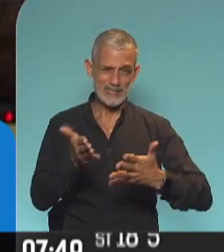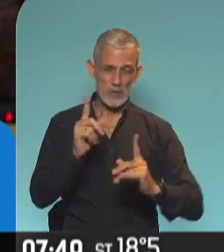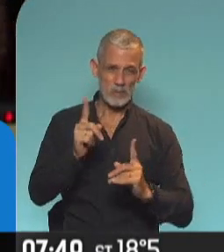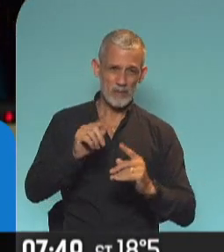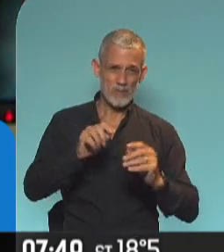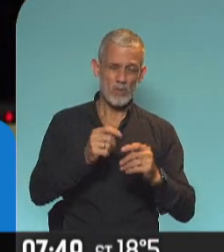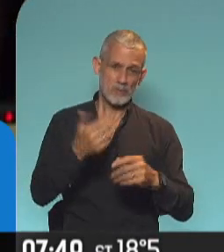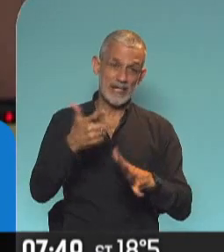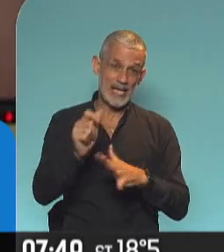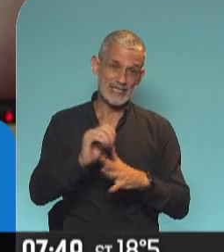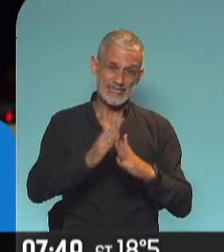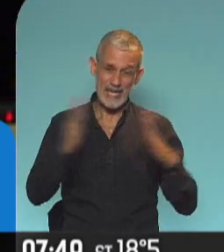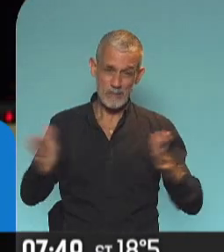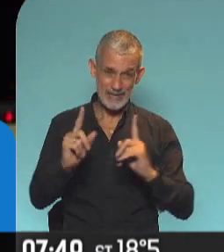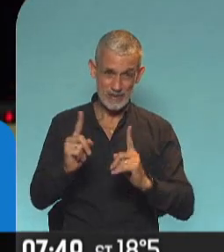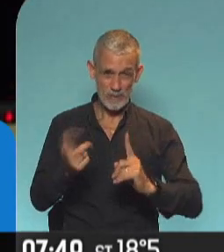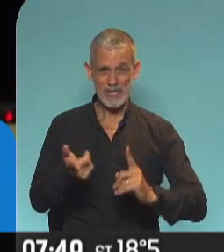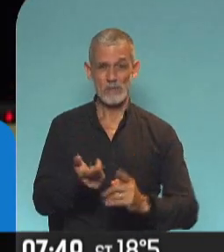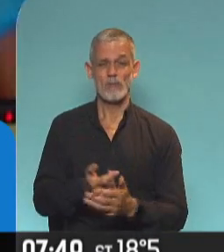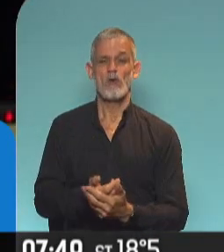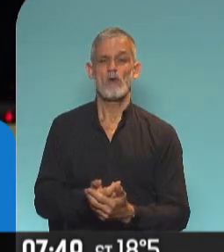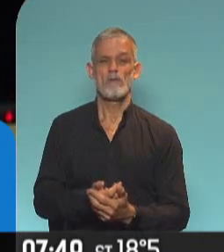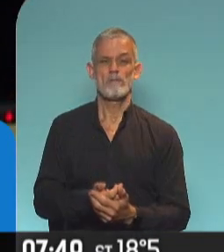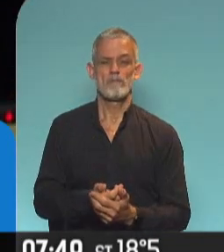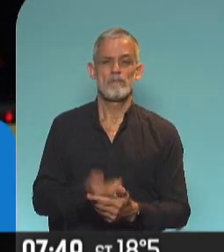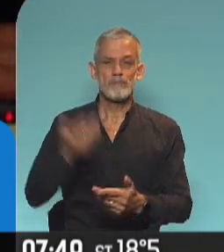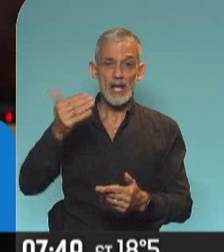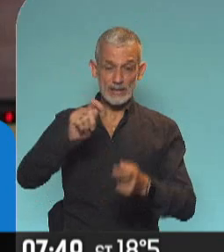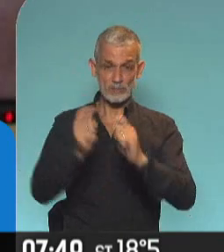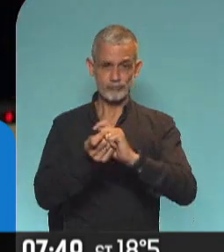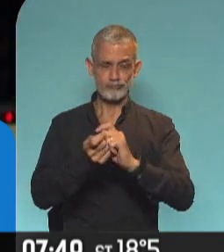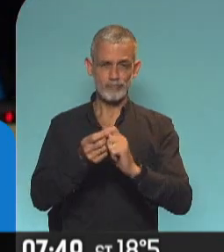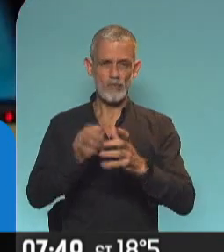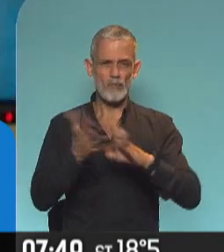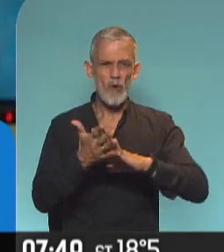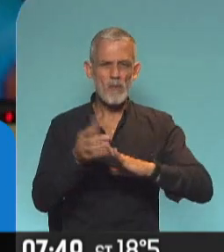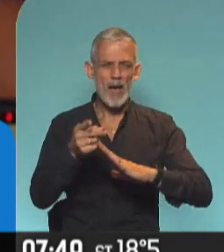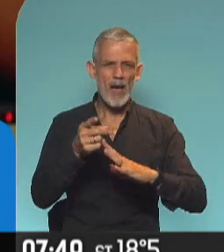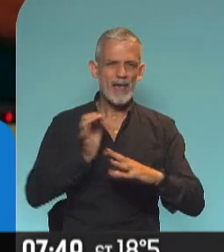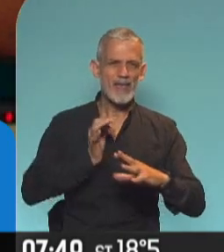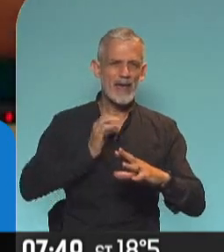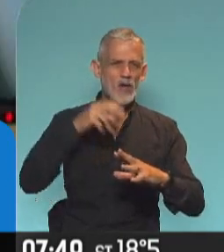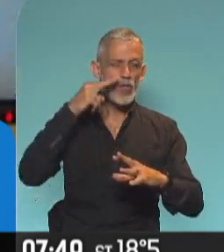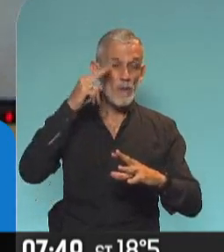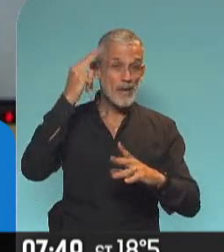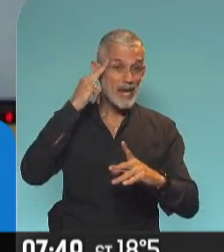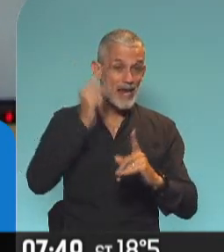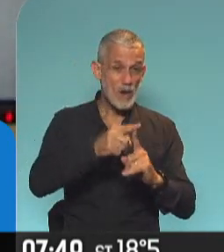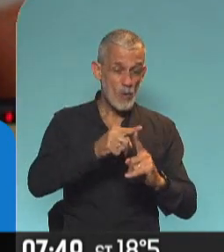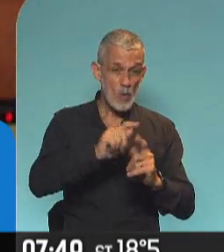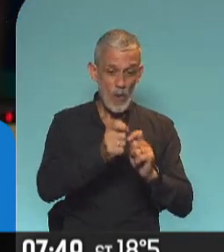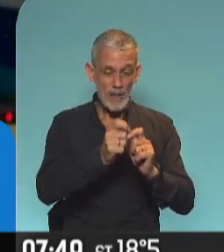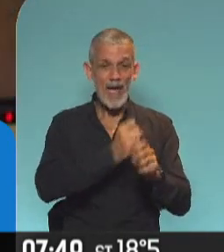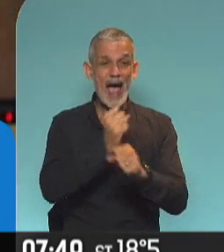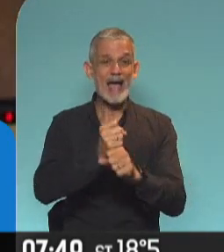ajustando semestralmente cuando cambió la movilidad a partir del 2009 y